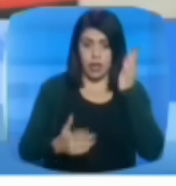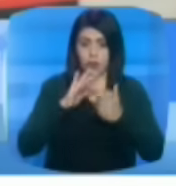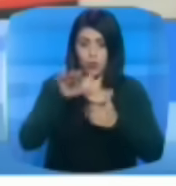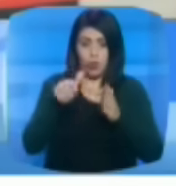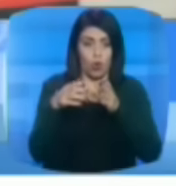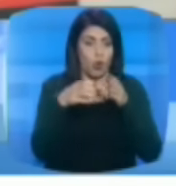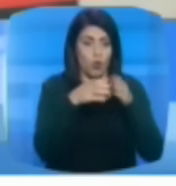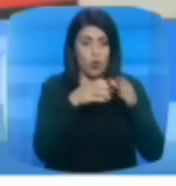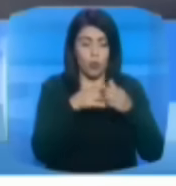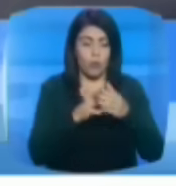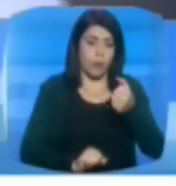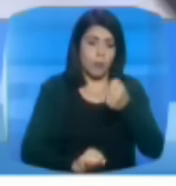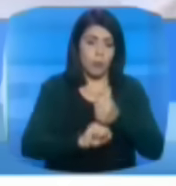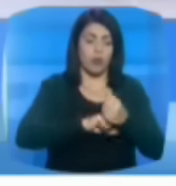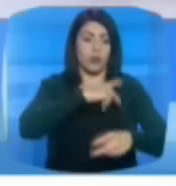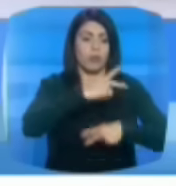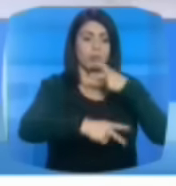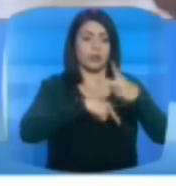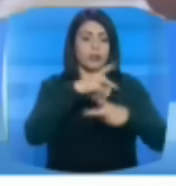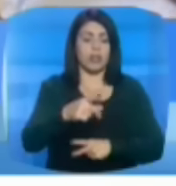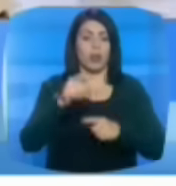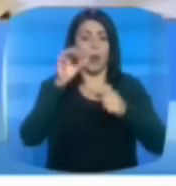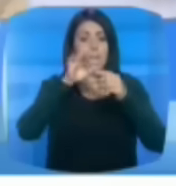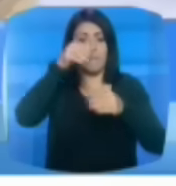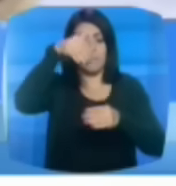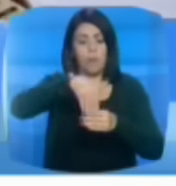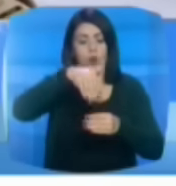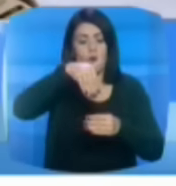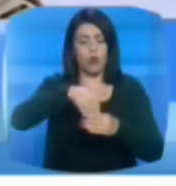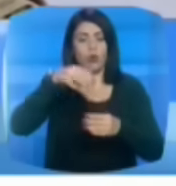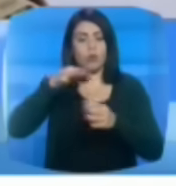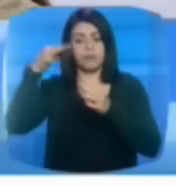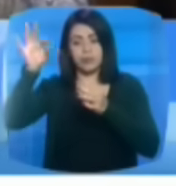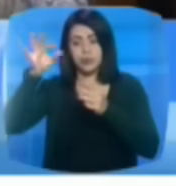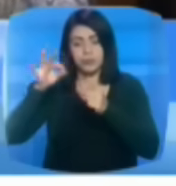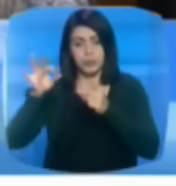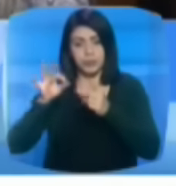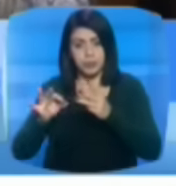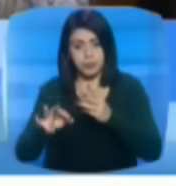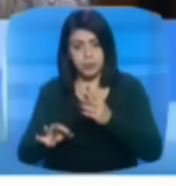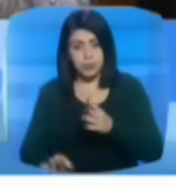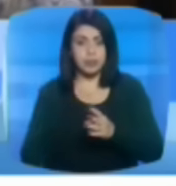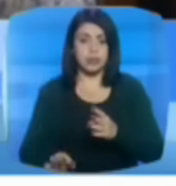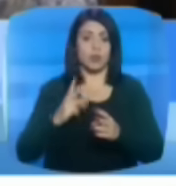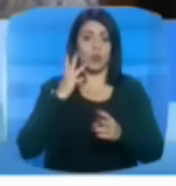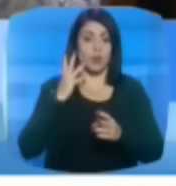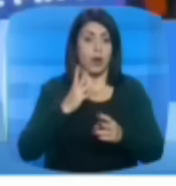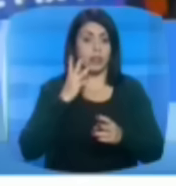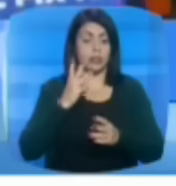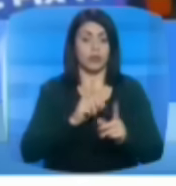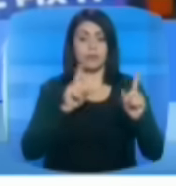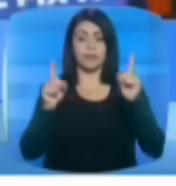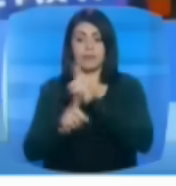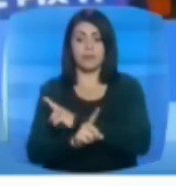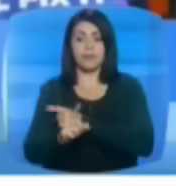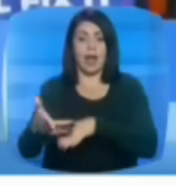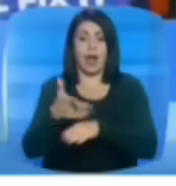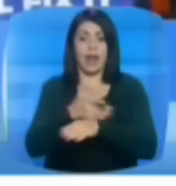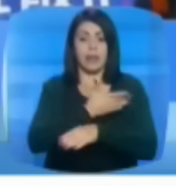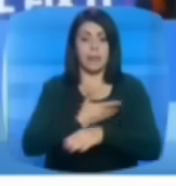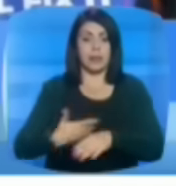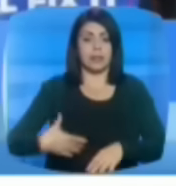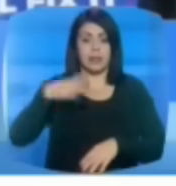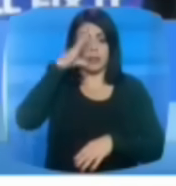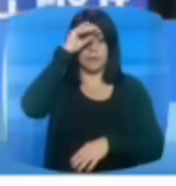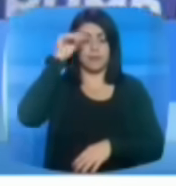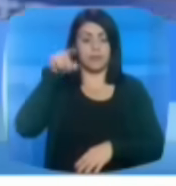partido seguirán el proceso de conteo de votos aquí en la Universidad Howard en Washington, D.C., mientras que el expresidente Donald